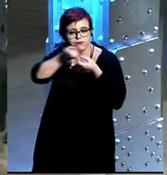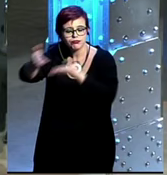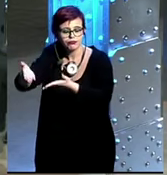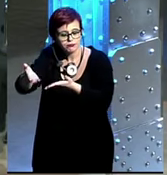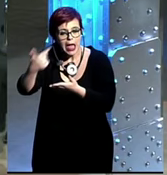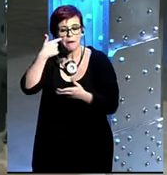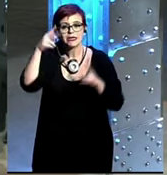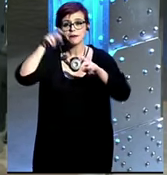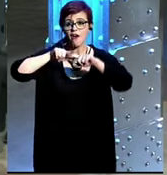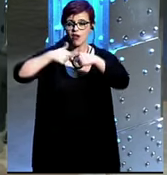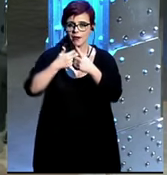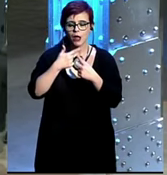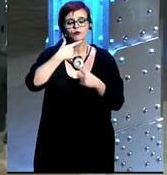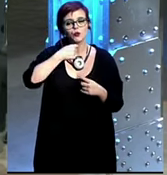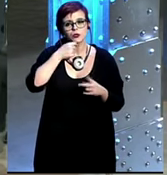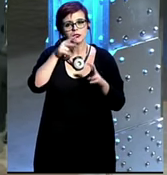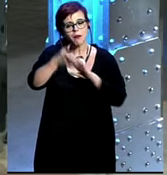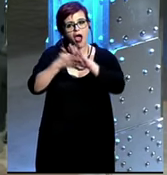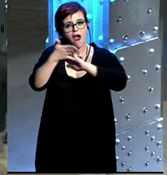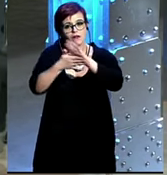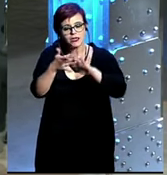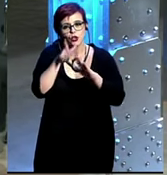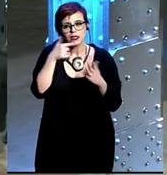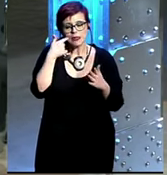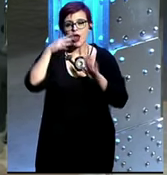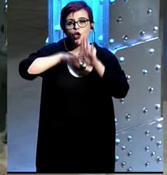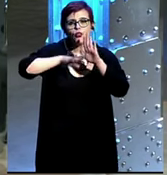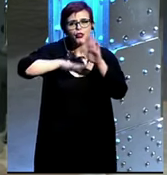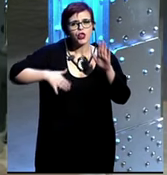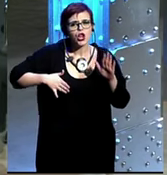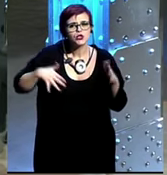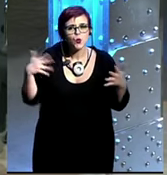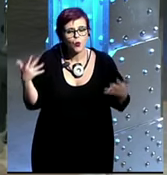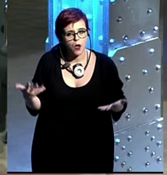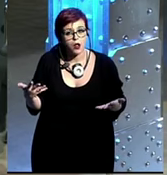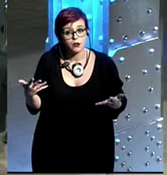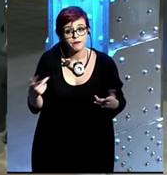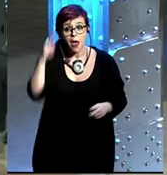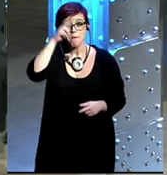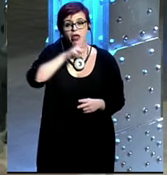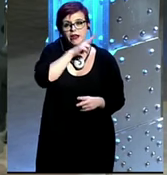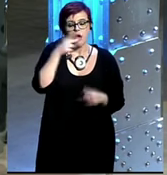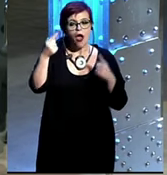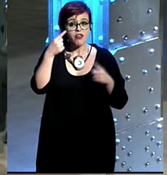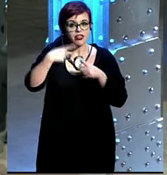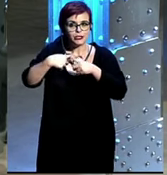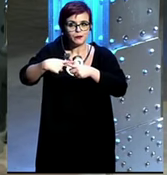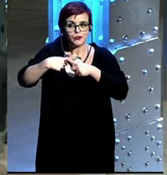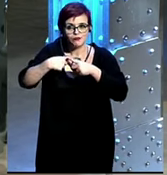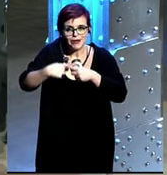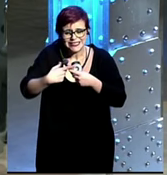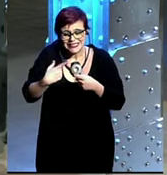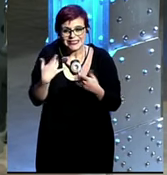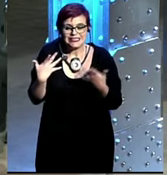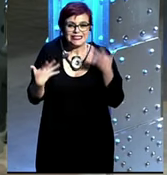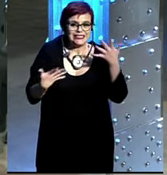cualidad definitoria de las condiciones de la que estoy hablando. Son condiciones que quizá padres e hijos no compartan. A menudo hay cosas